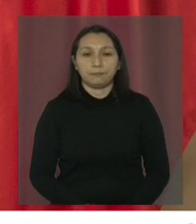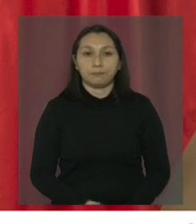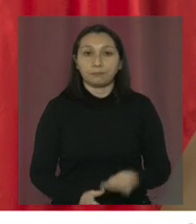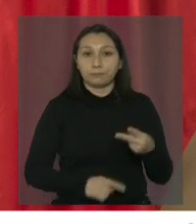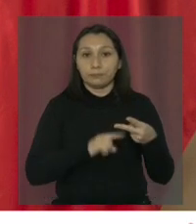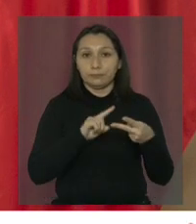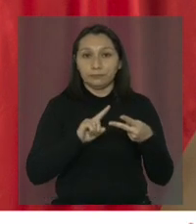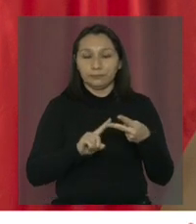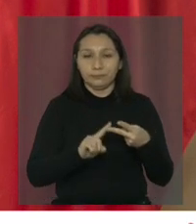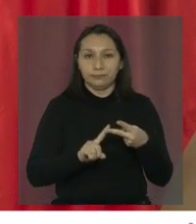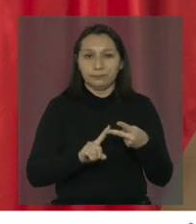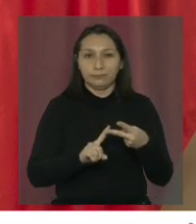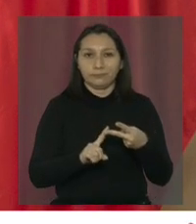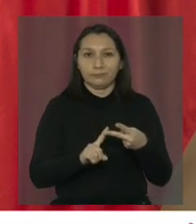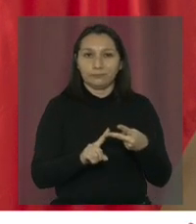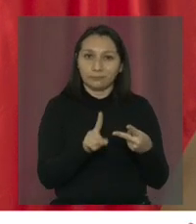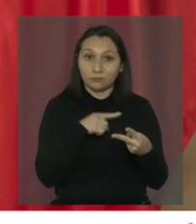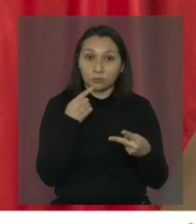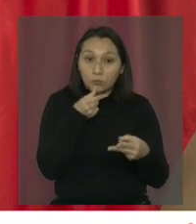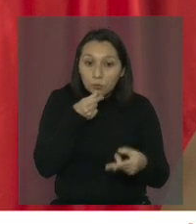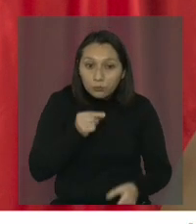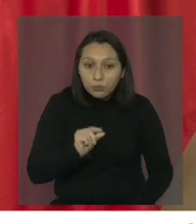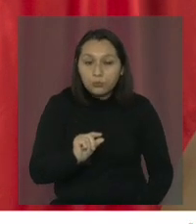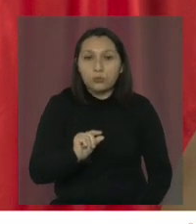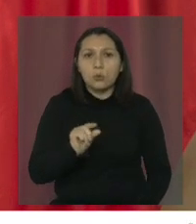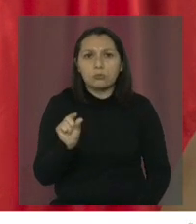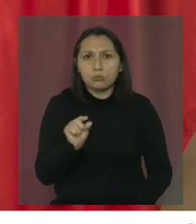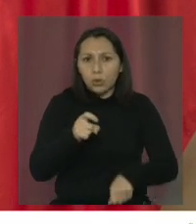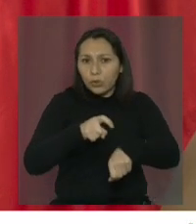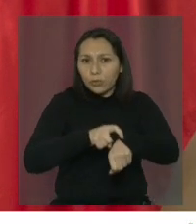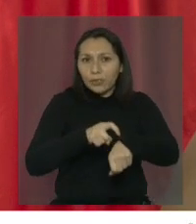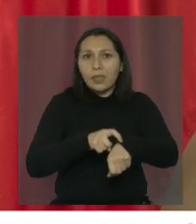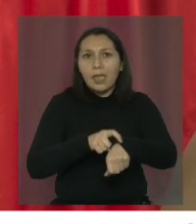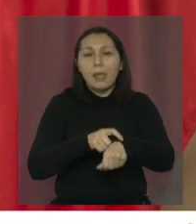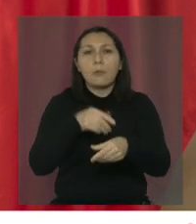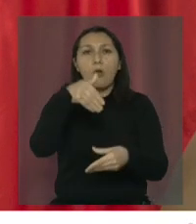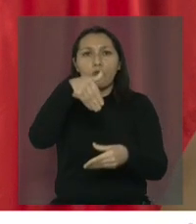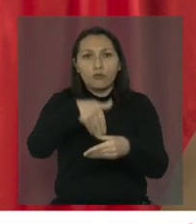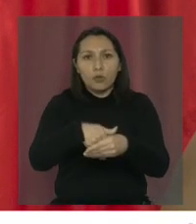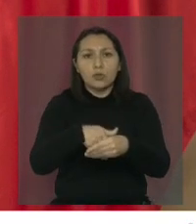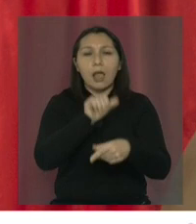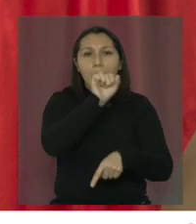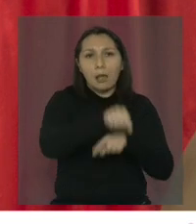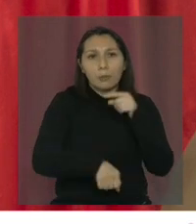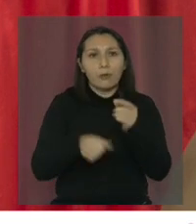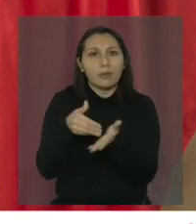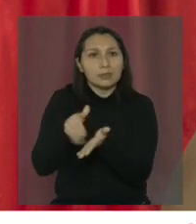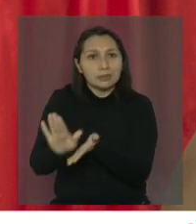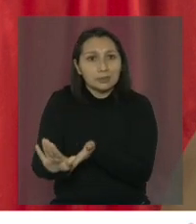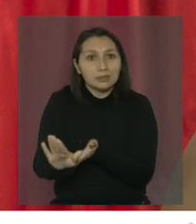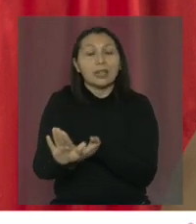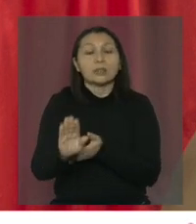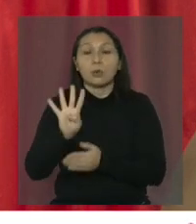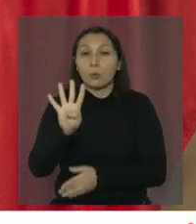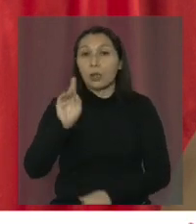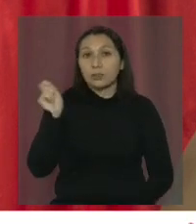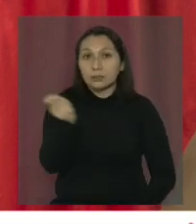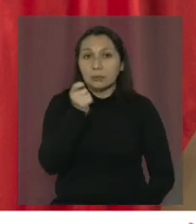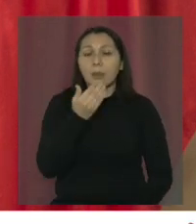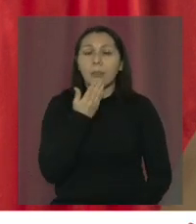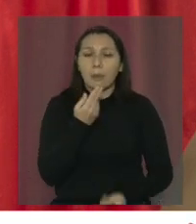segundo lugar como estamos aporta y que en poco tiempo para el plebiscito del 4 de septiembre también tendremos